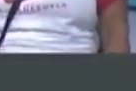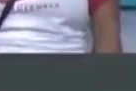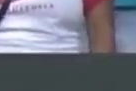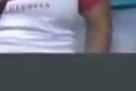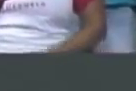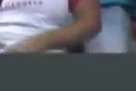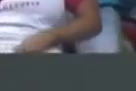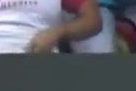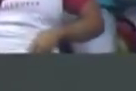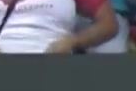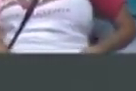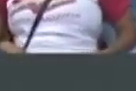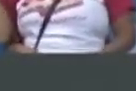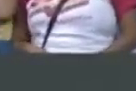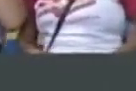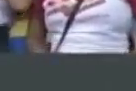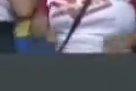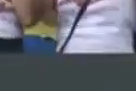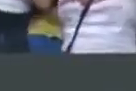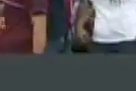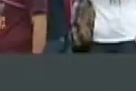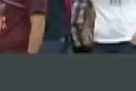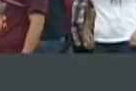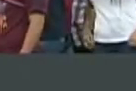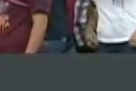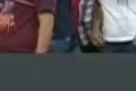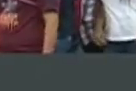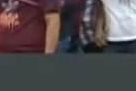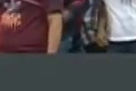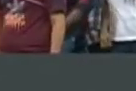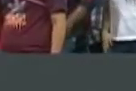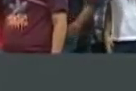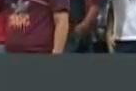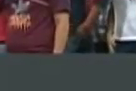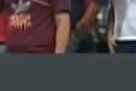¿Se dan cuenta cómo va a ser la campaña electoral?